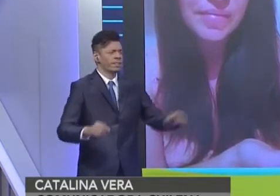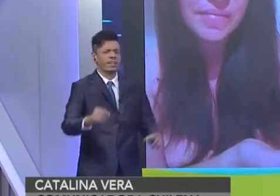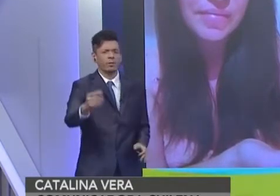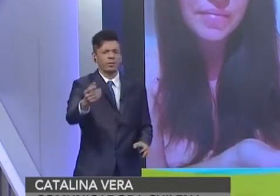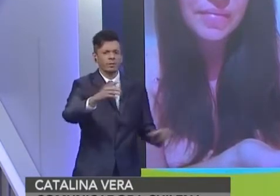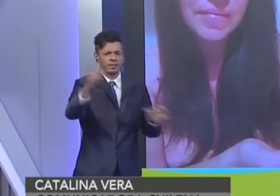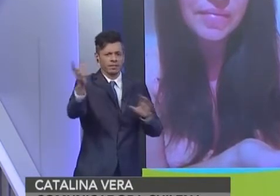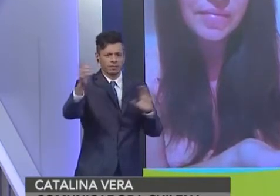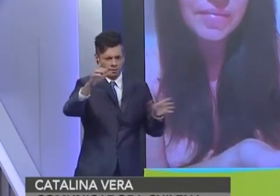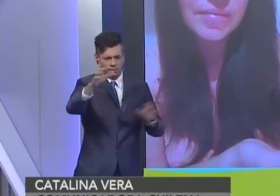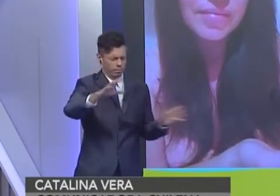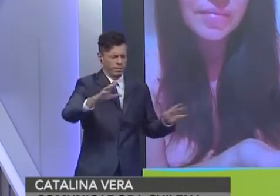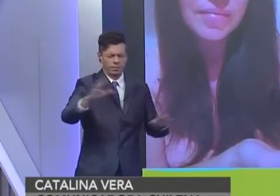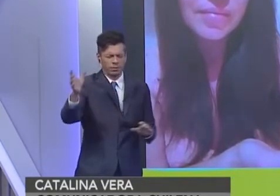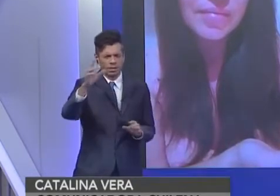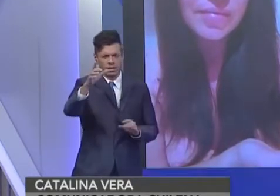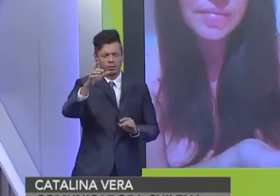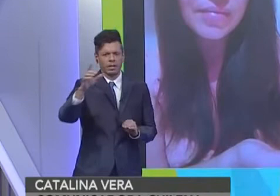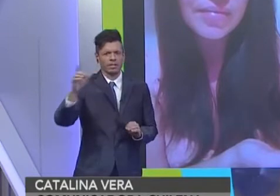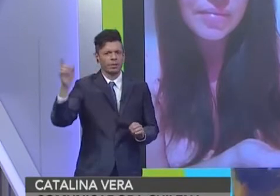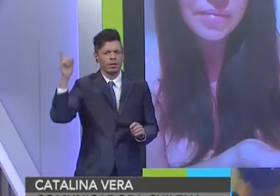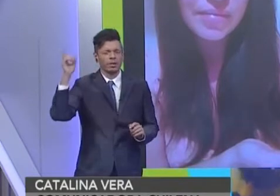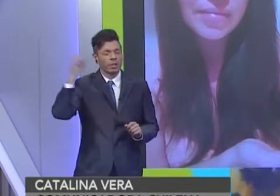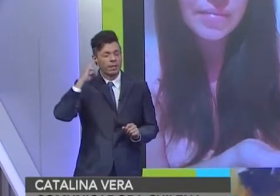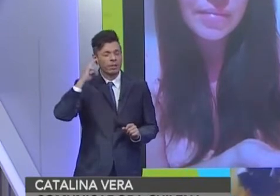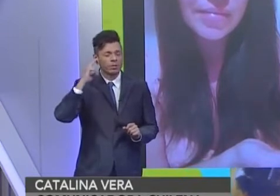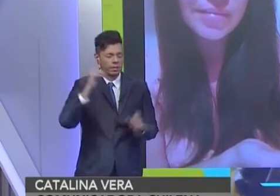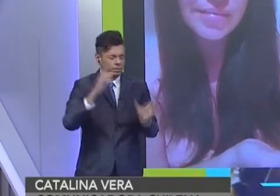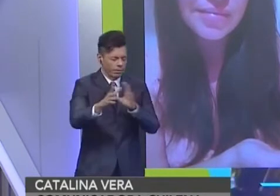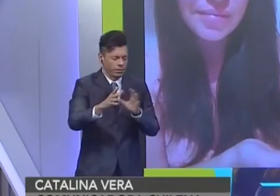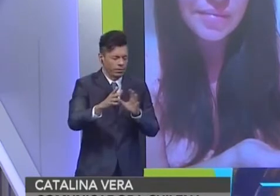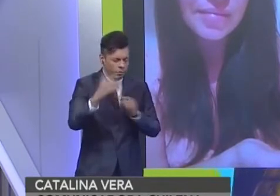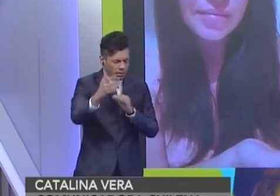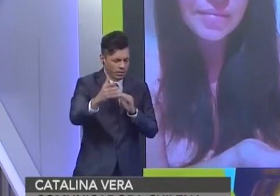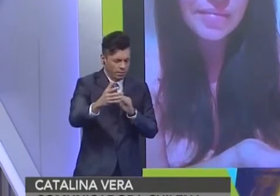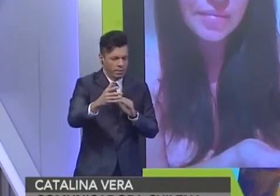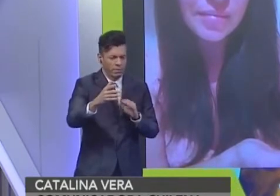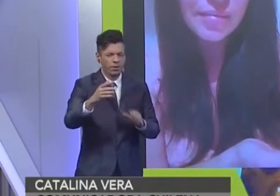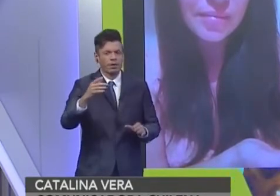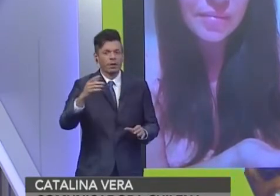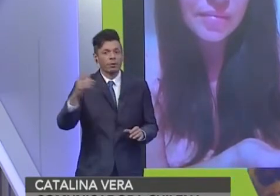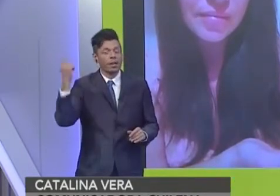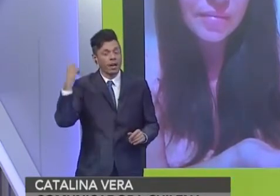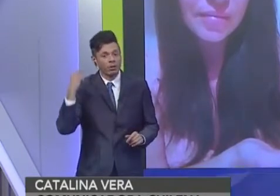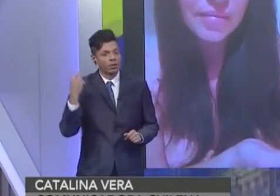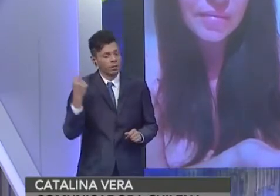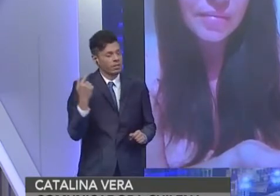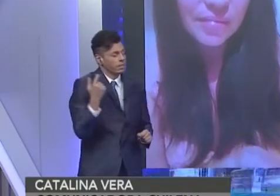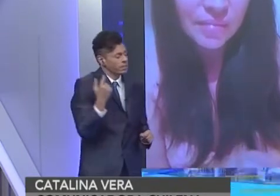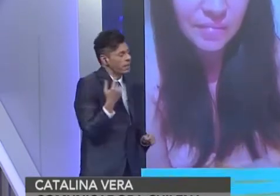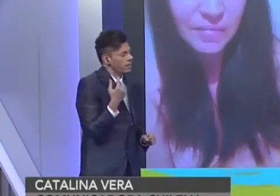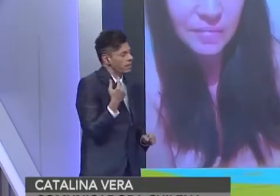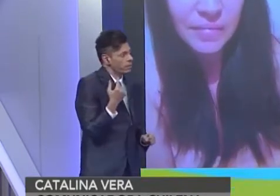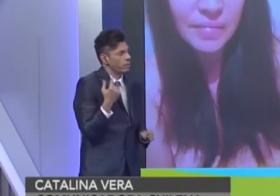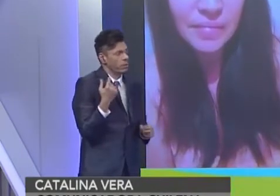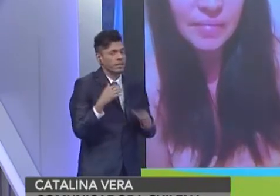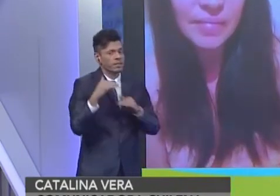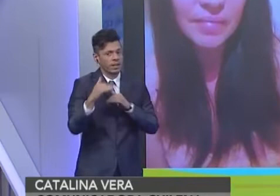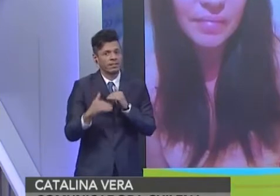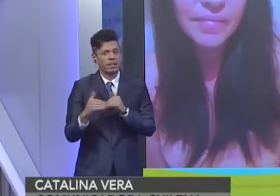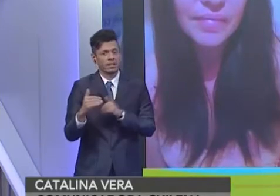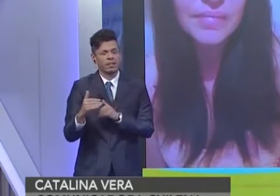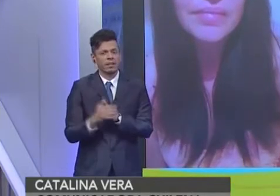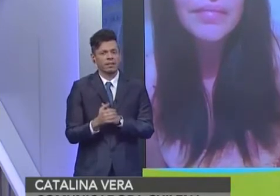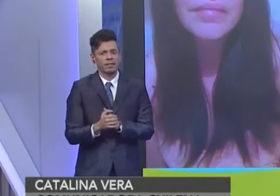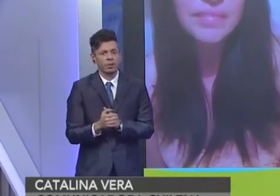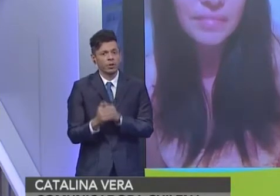estamos pensando. No, déjame decir algo, porque no parece. Me gustaría escucharla a ella, pero también escuché, me interrumpí a mí mismo, porque a los trabajadores esenciales también podrían